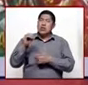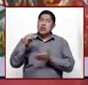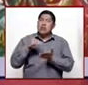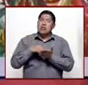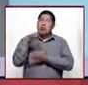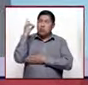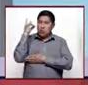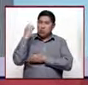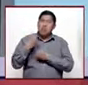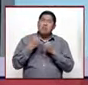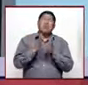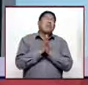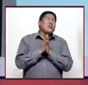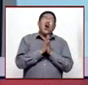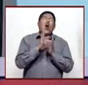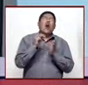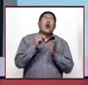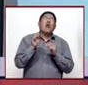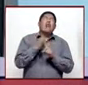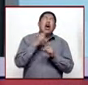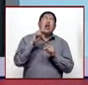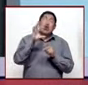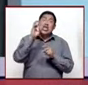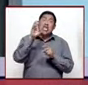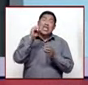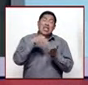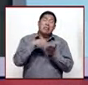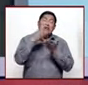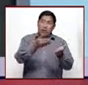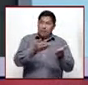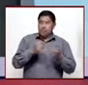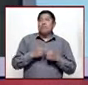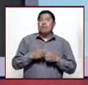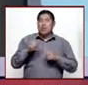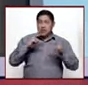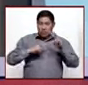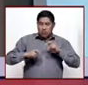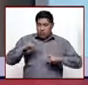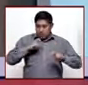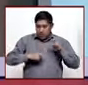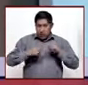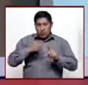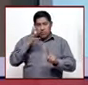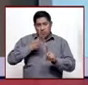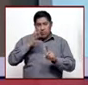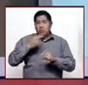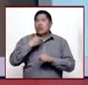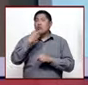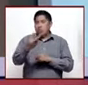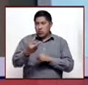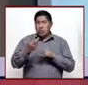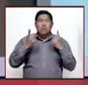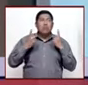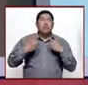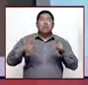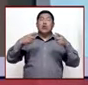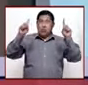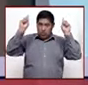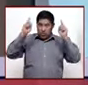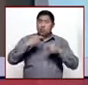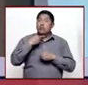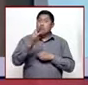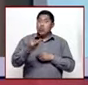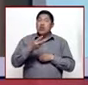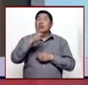bolivianos. Producto de esta fonética forense y de la espectrometría de voz, hemos logrado establecer que